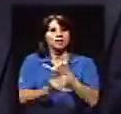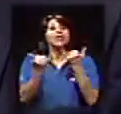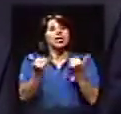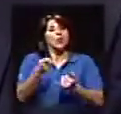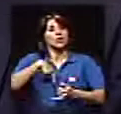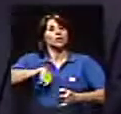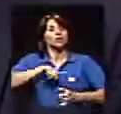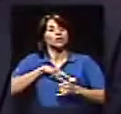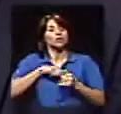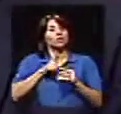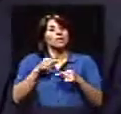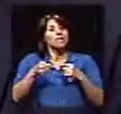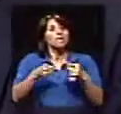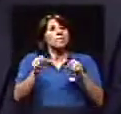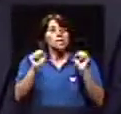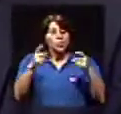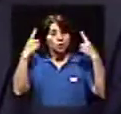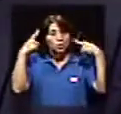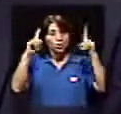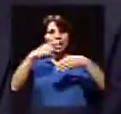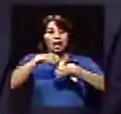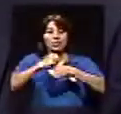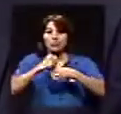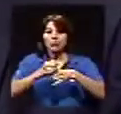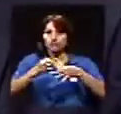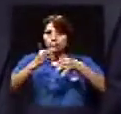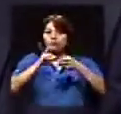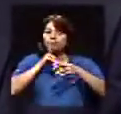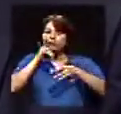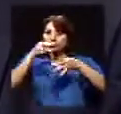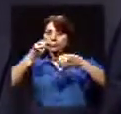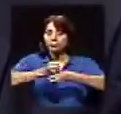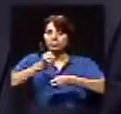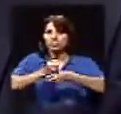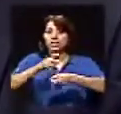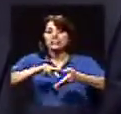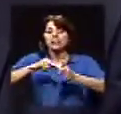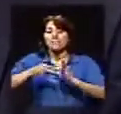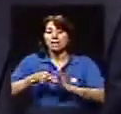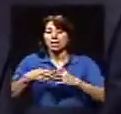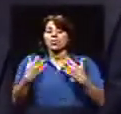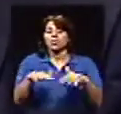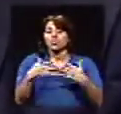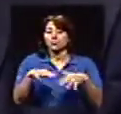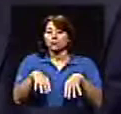que hemos dicho. Y creo que eso le va a poner un nivel de responsabilidad y un nivel